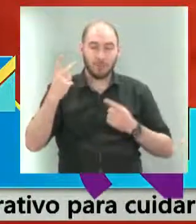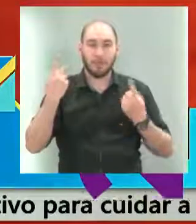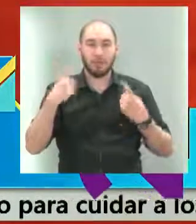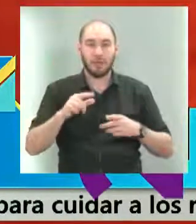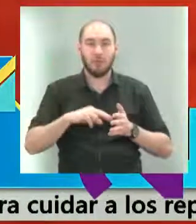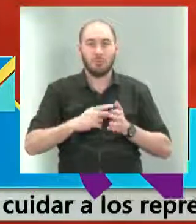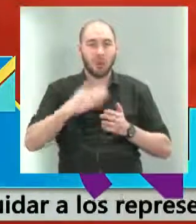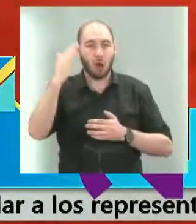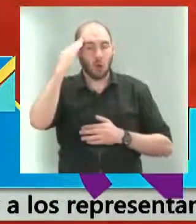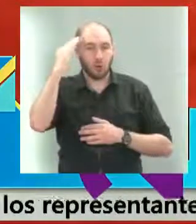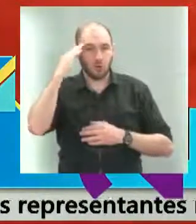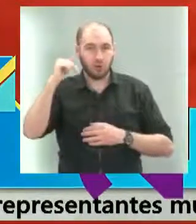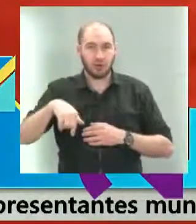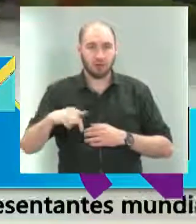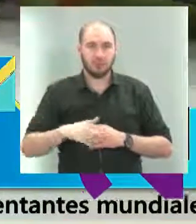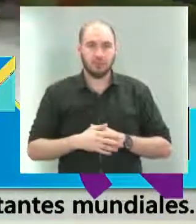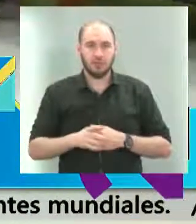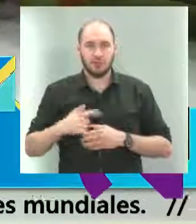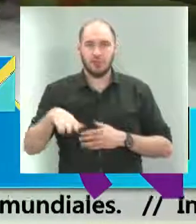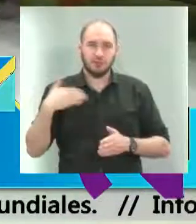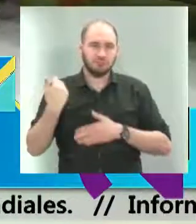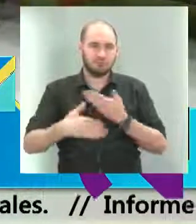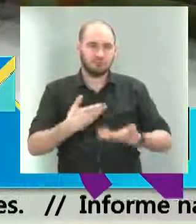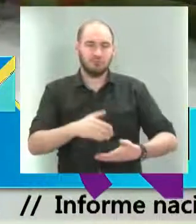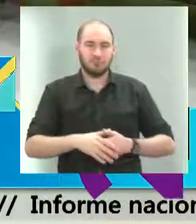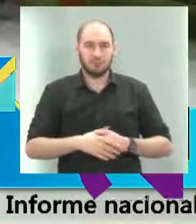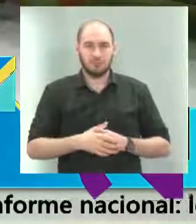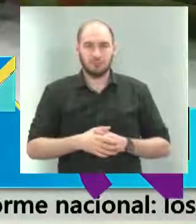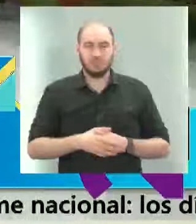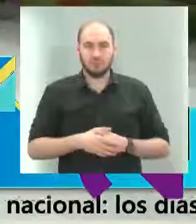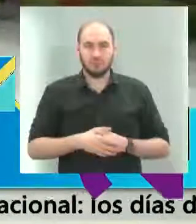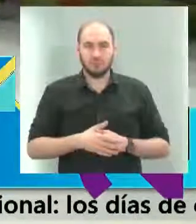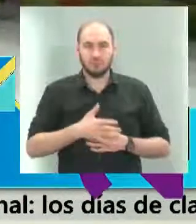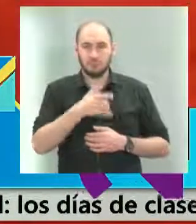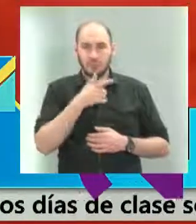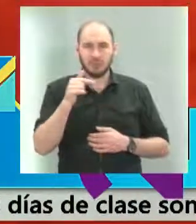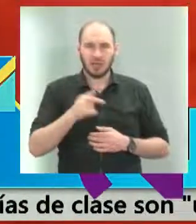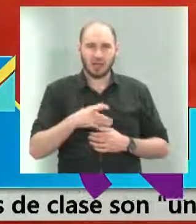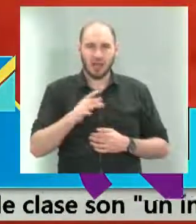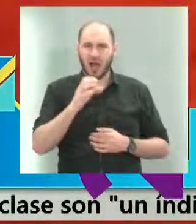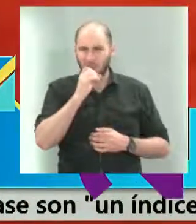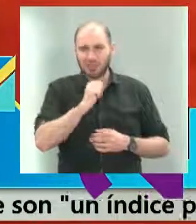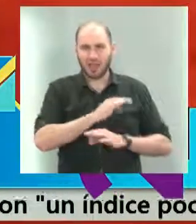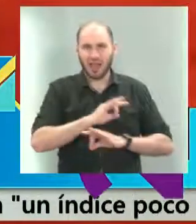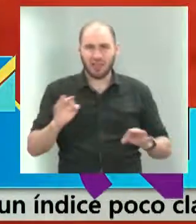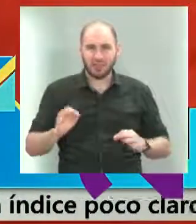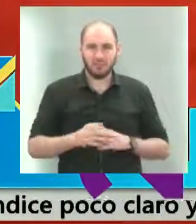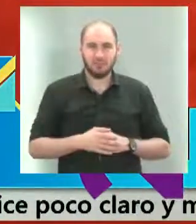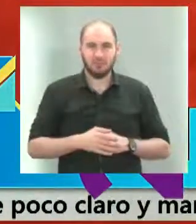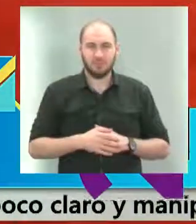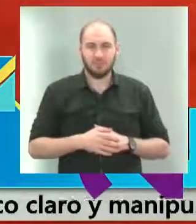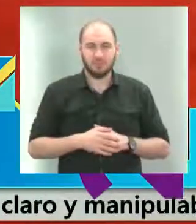es un problema cultural que estamos pasando, y creo que hay una intolerancia a muchas